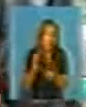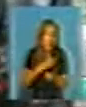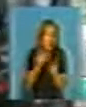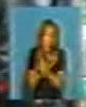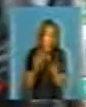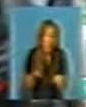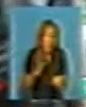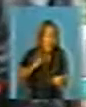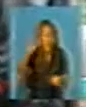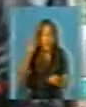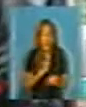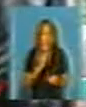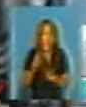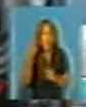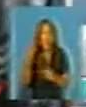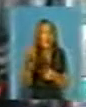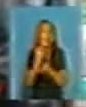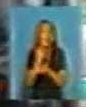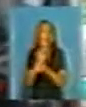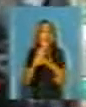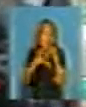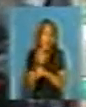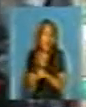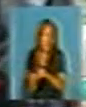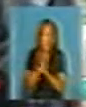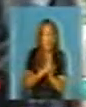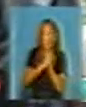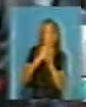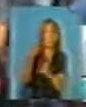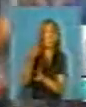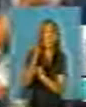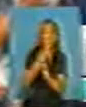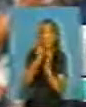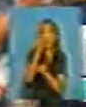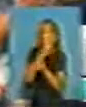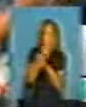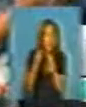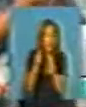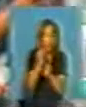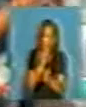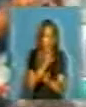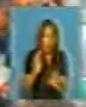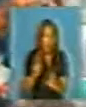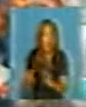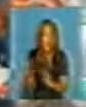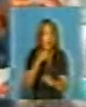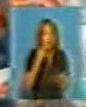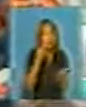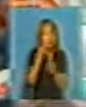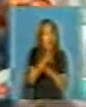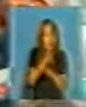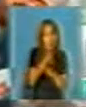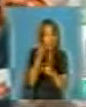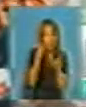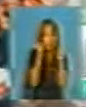que tiene el carácter alimentario y no se puede dejar a nuestros hijos sin comer. Estamos arreglando, hemos ido a donde